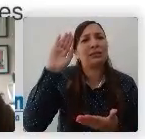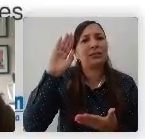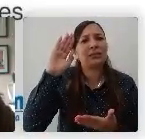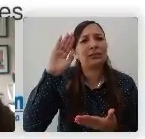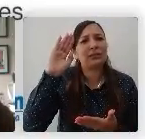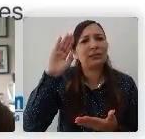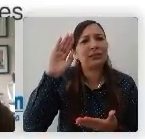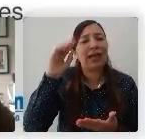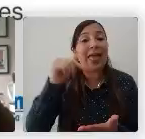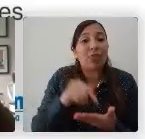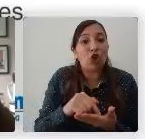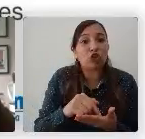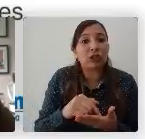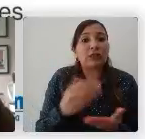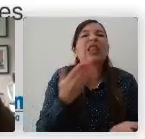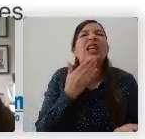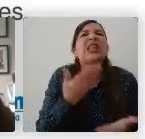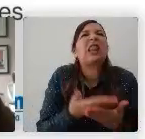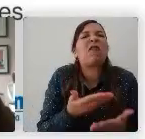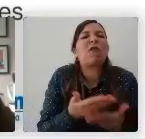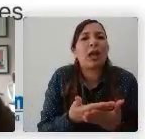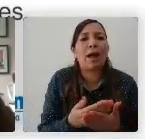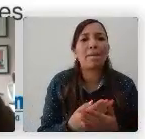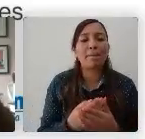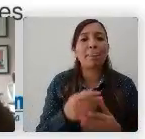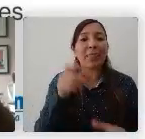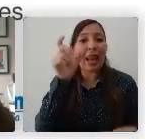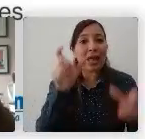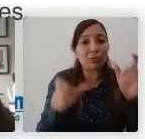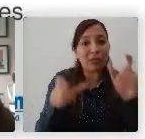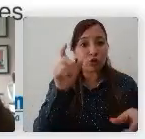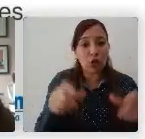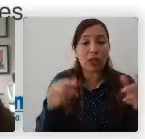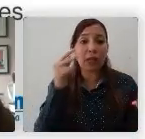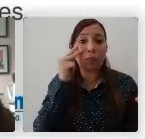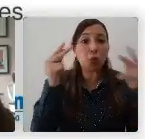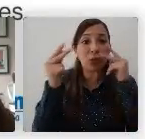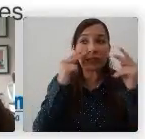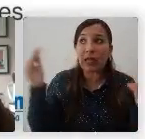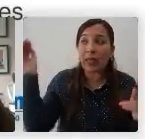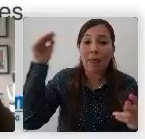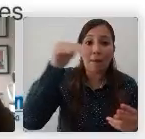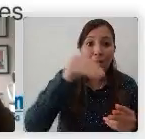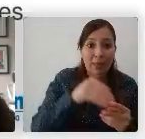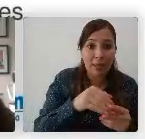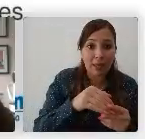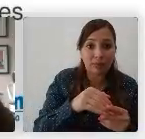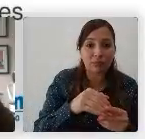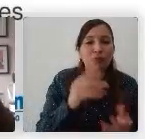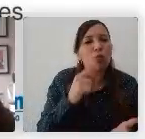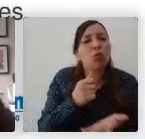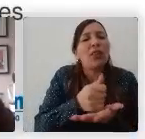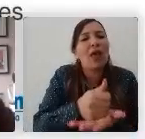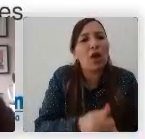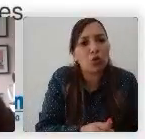una oportunidad interesante para comenzar a reactivar la economía desde un punto de vista comunitaria